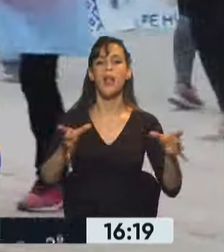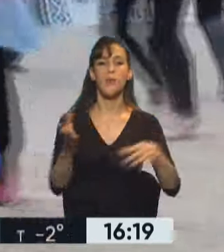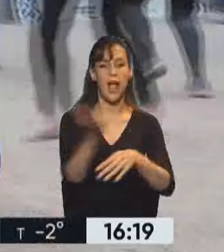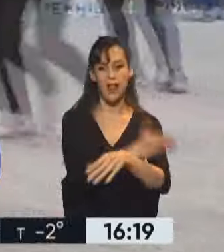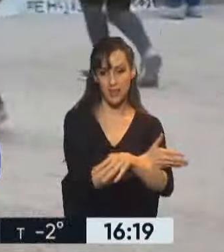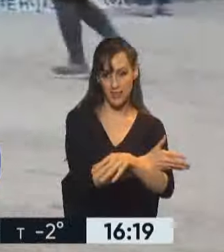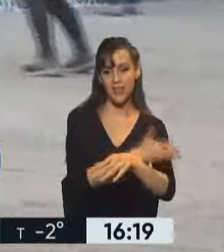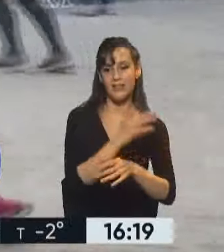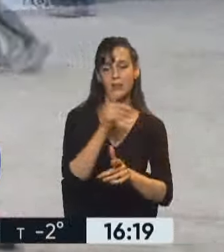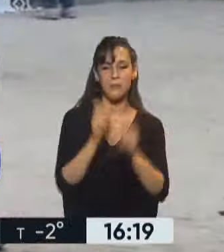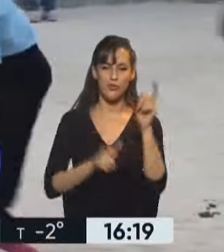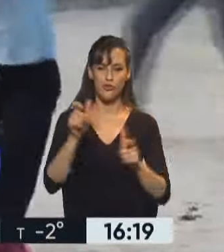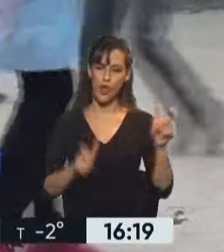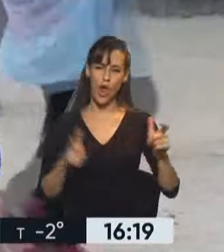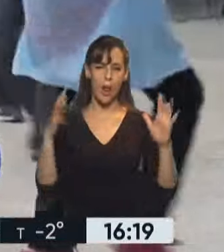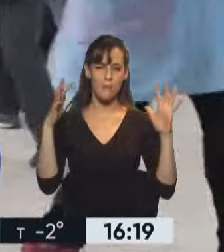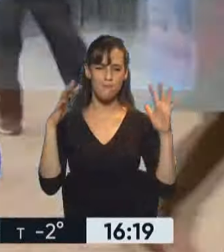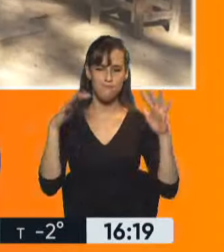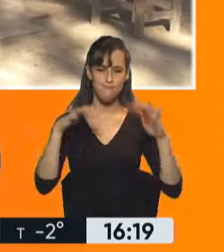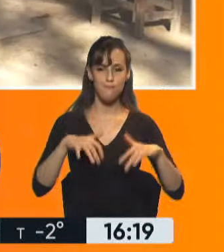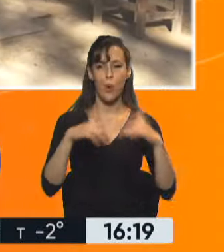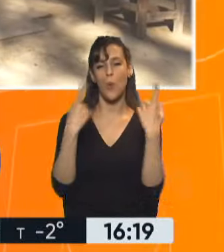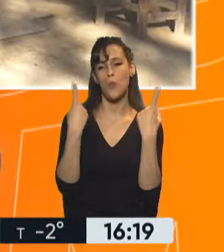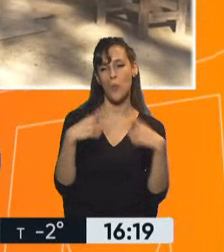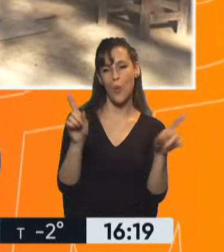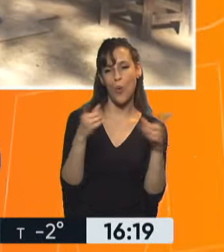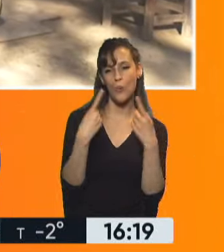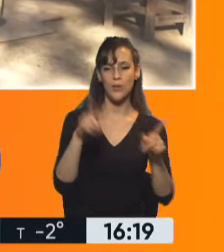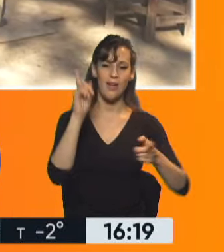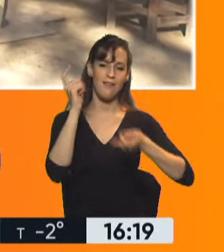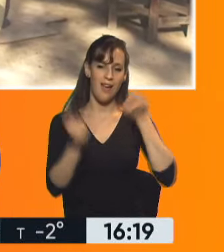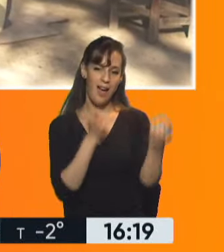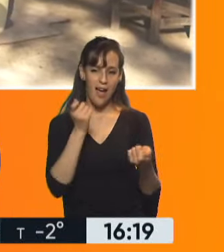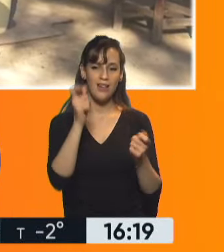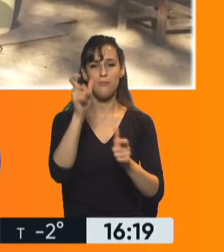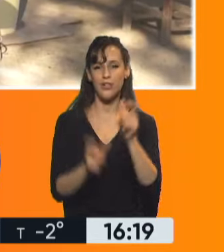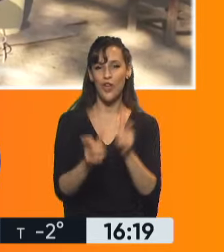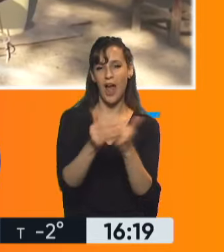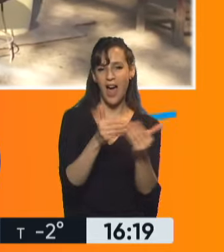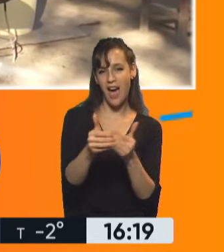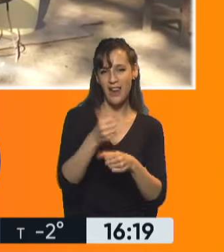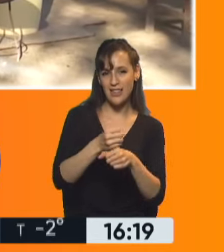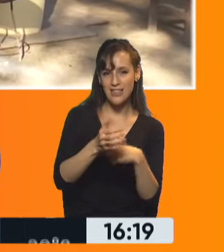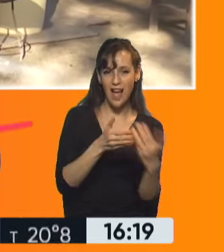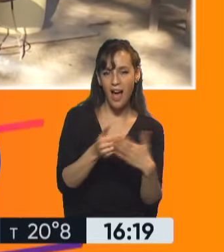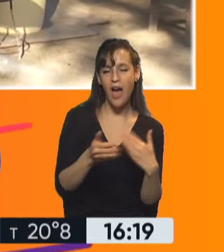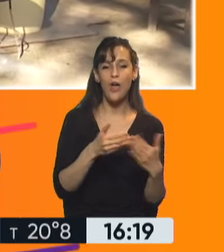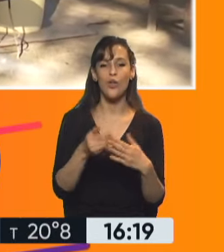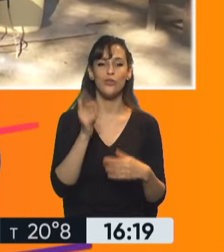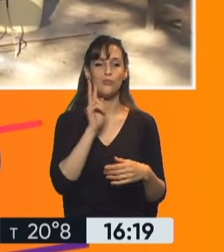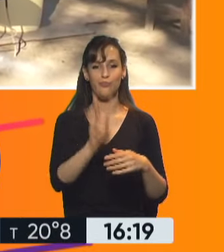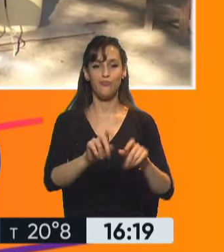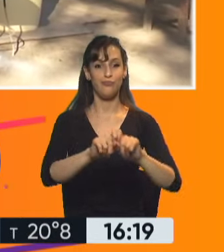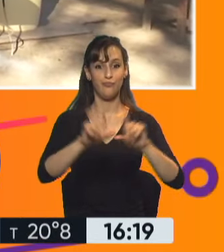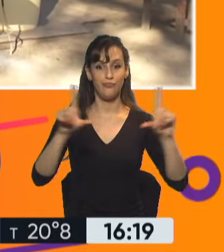gente, escuchando buena música, bailando, los artesanos, todo esto que nos estás contando lo estamos viendo en las imágenes